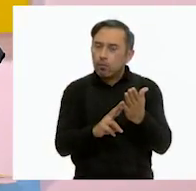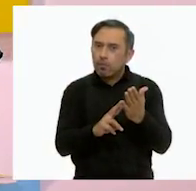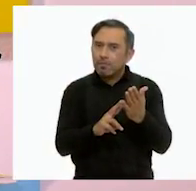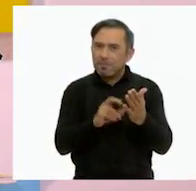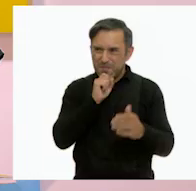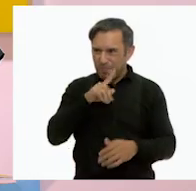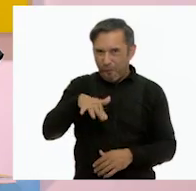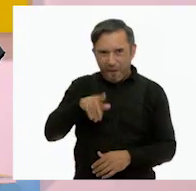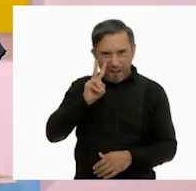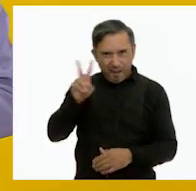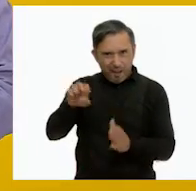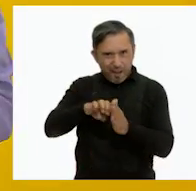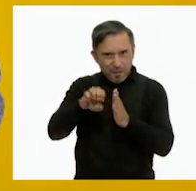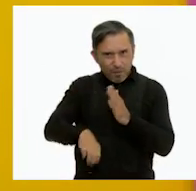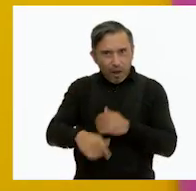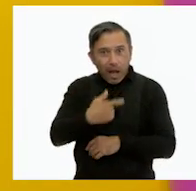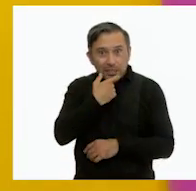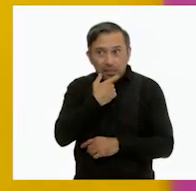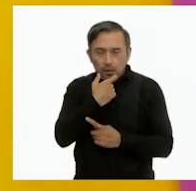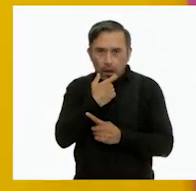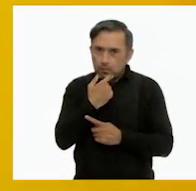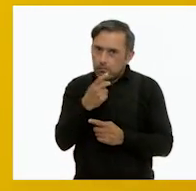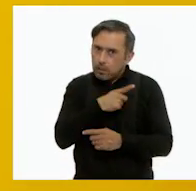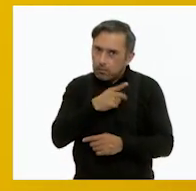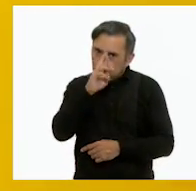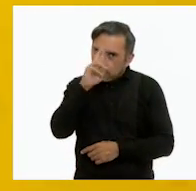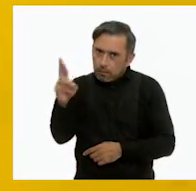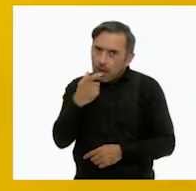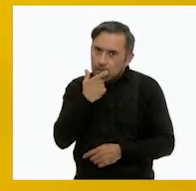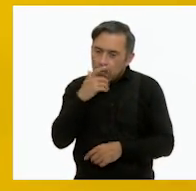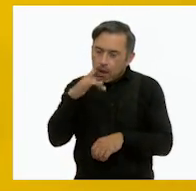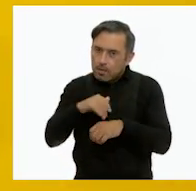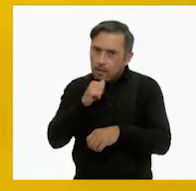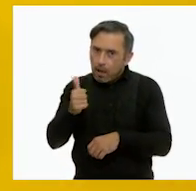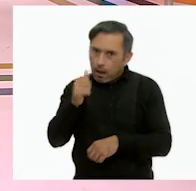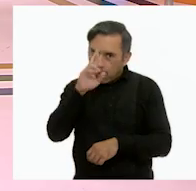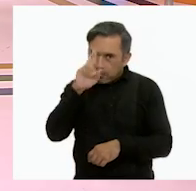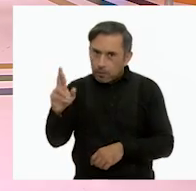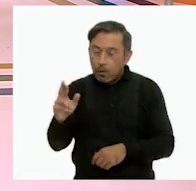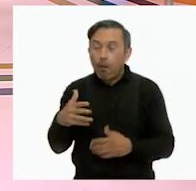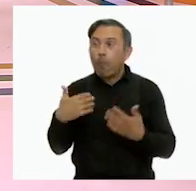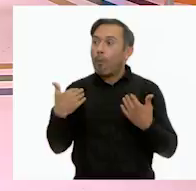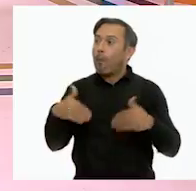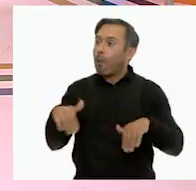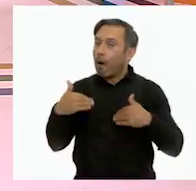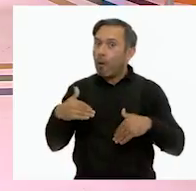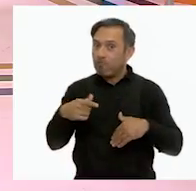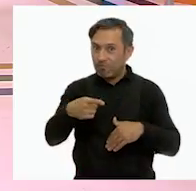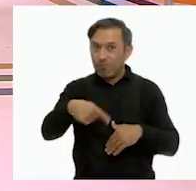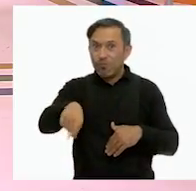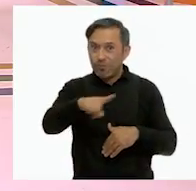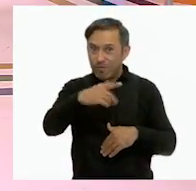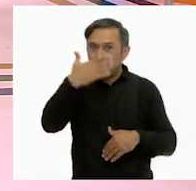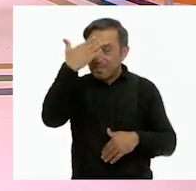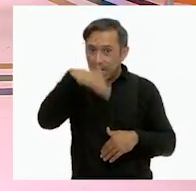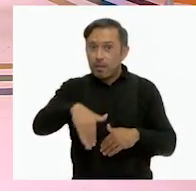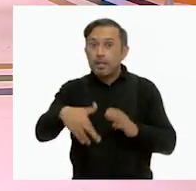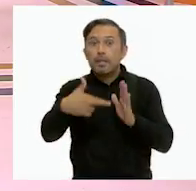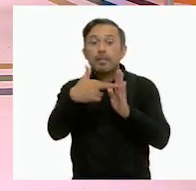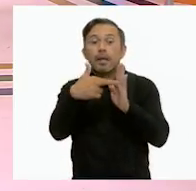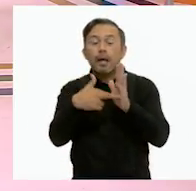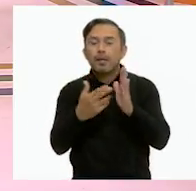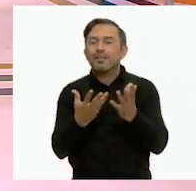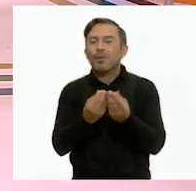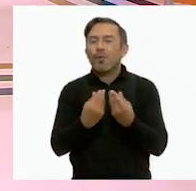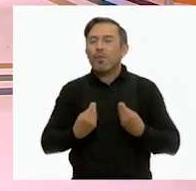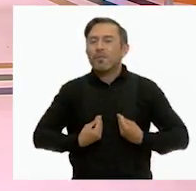lo de las galletas. ¡Wow! Entonces ustedes ya saben, a seguir las reglas de convivencia, porque es lo mejor que podemos